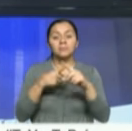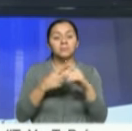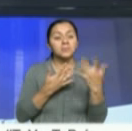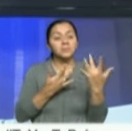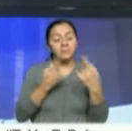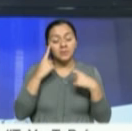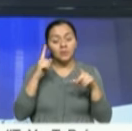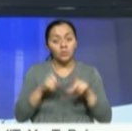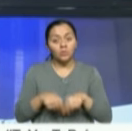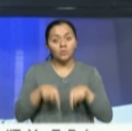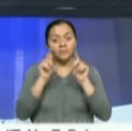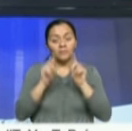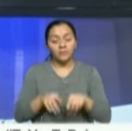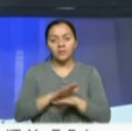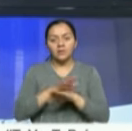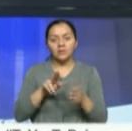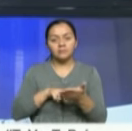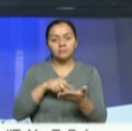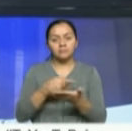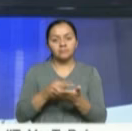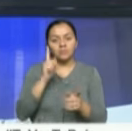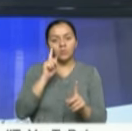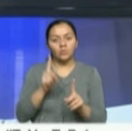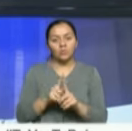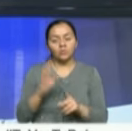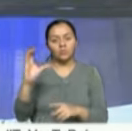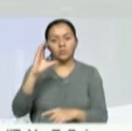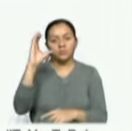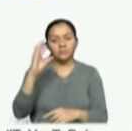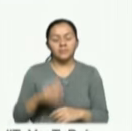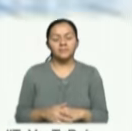que la firma de la paz sea ratificada por los colombianos.